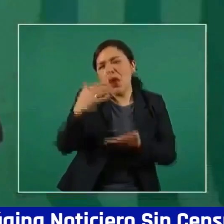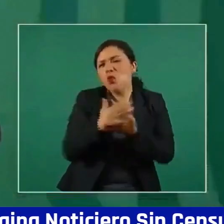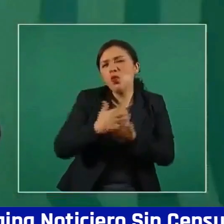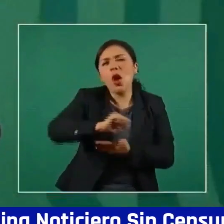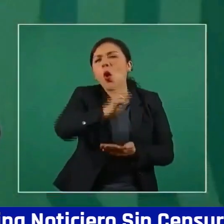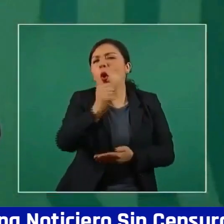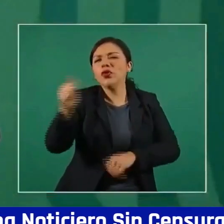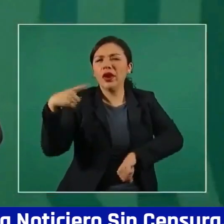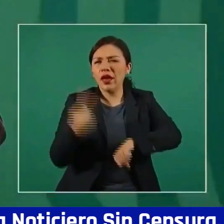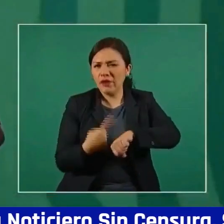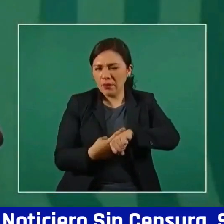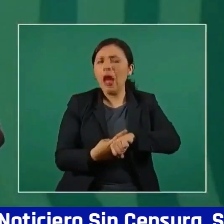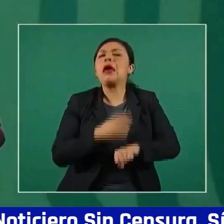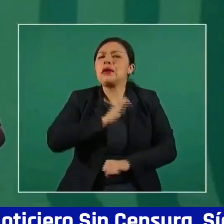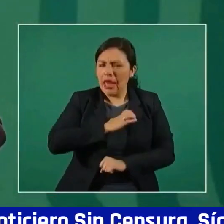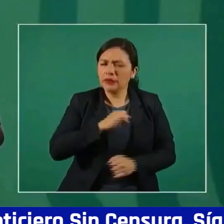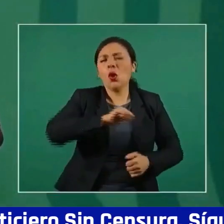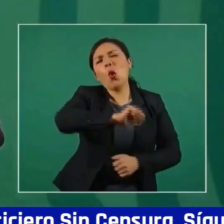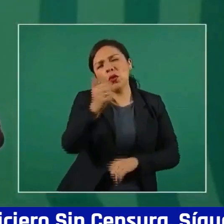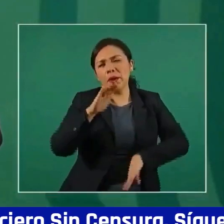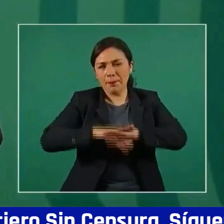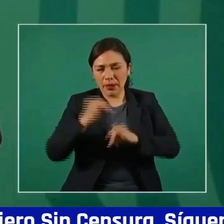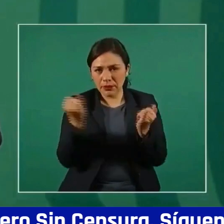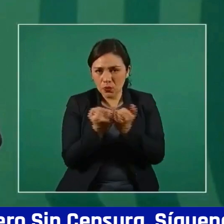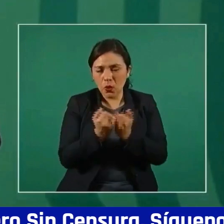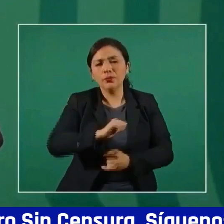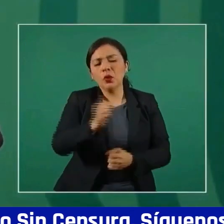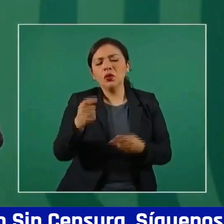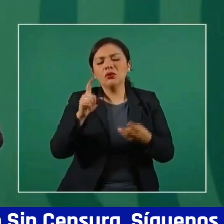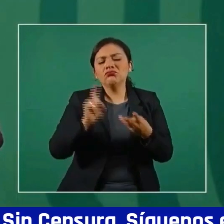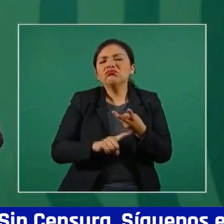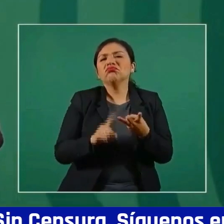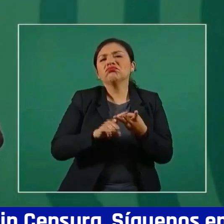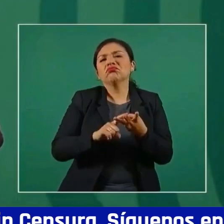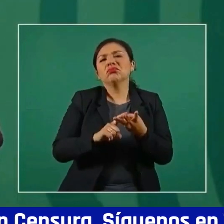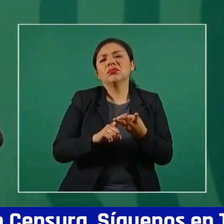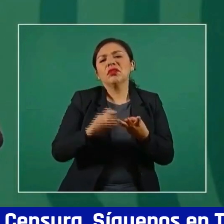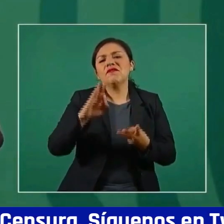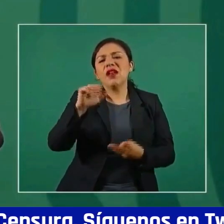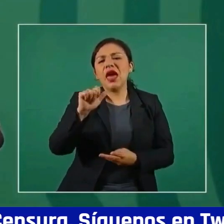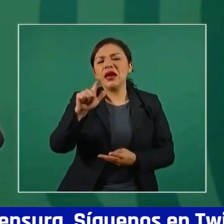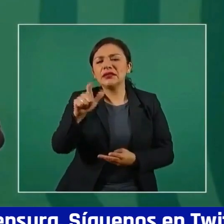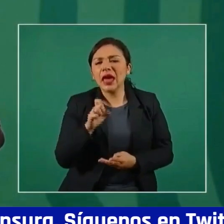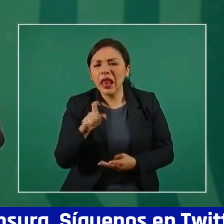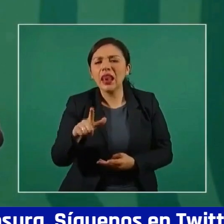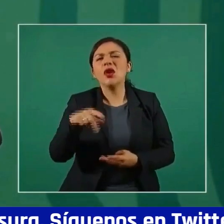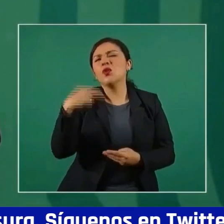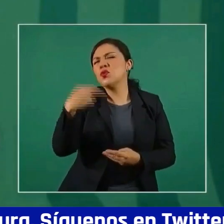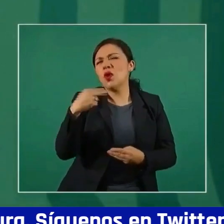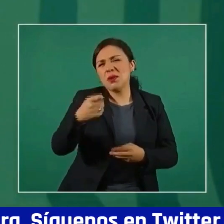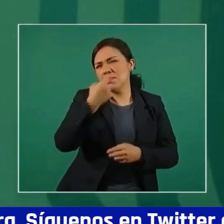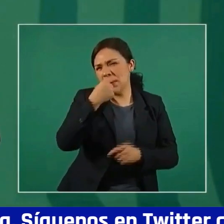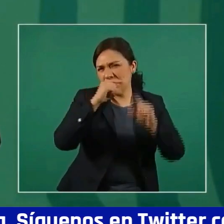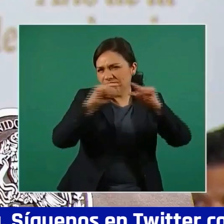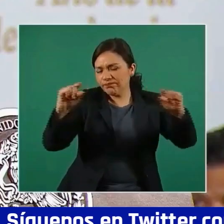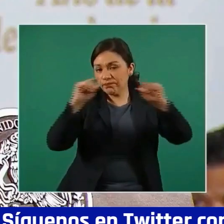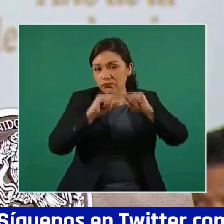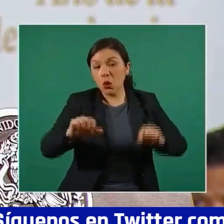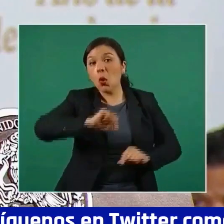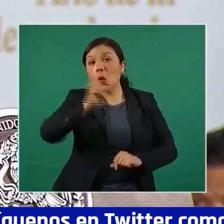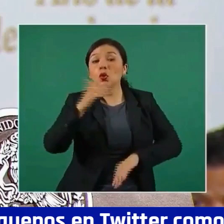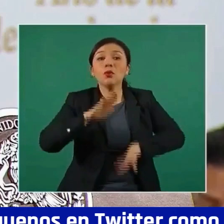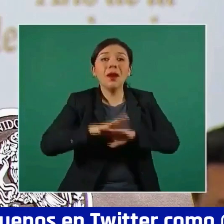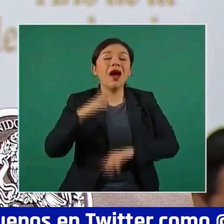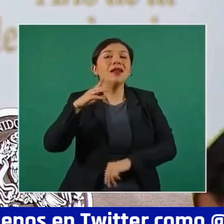enfermedades, no solo las del cáncer, carboplatino, Taxel y trastuzumab. También están otras